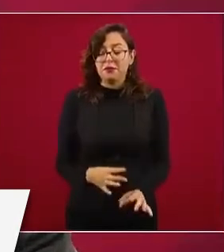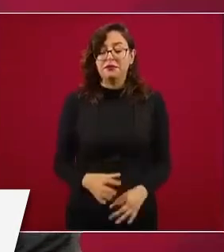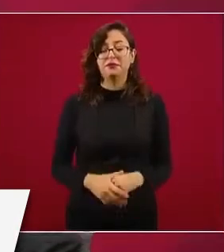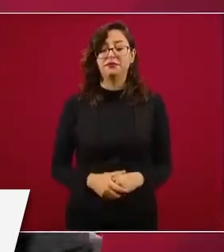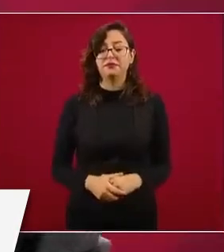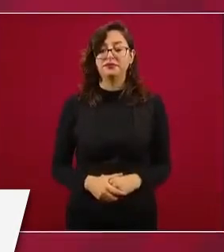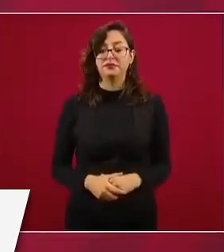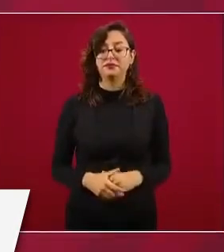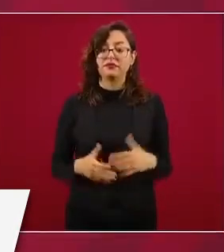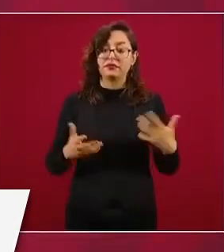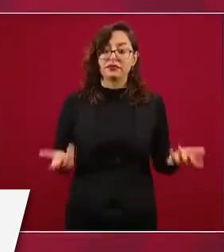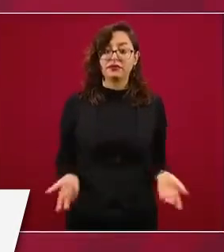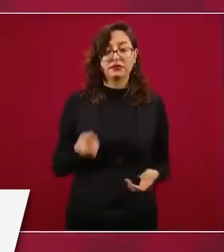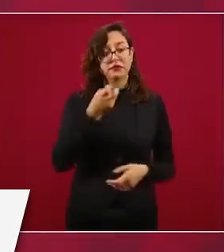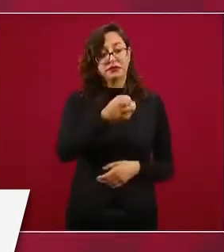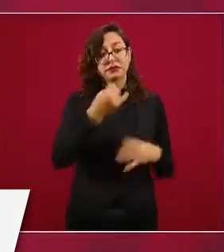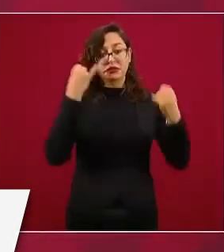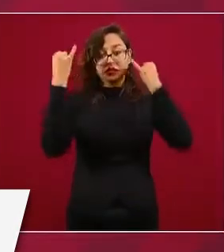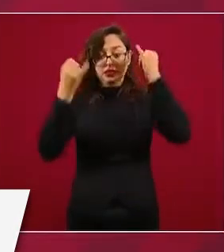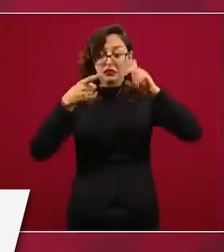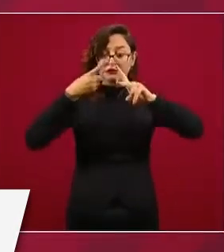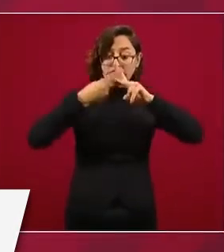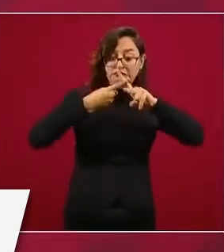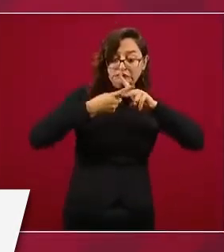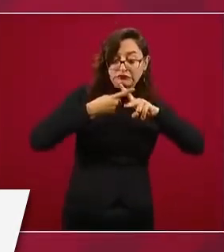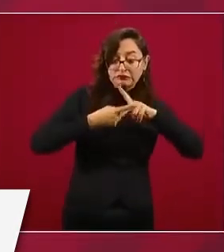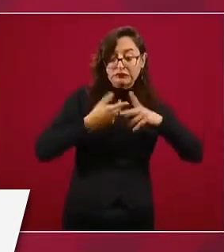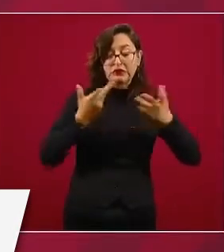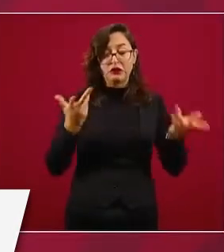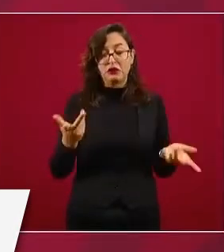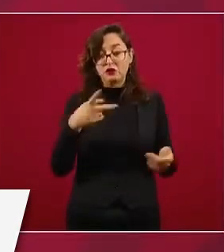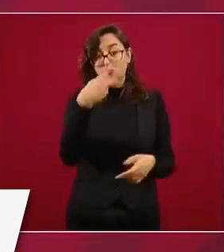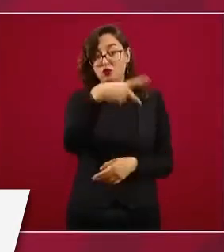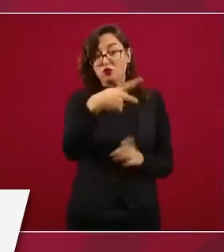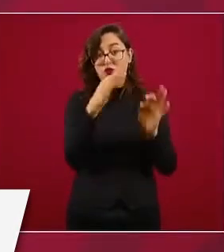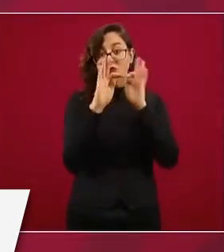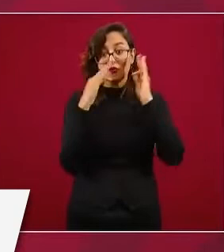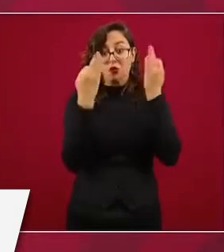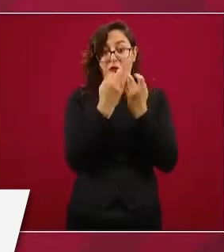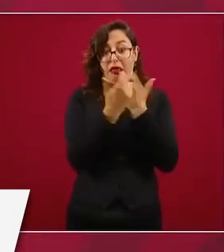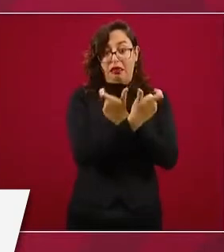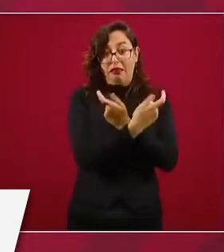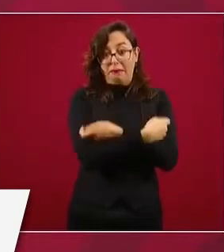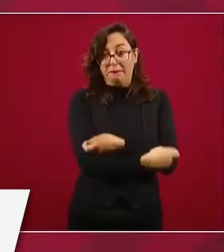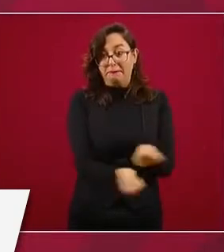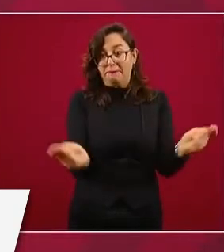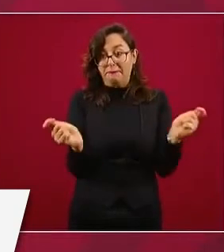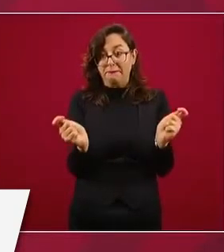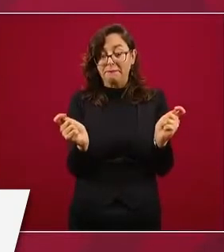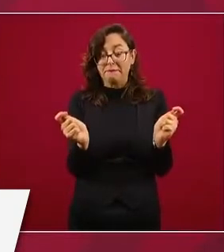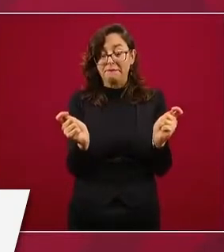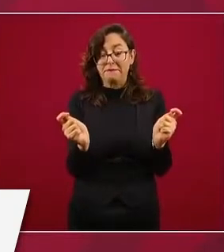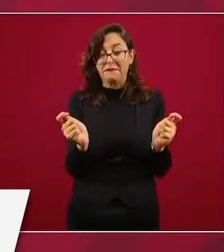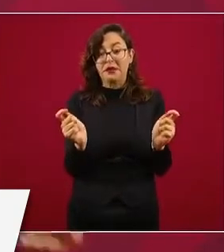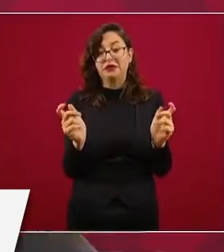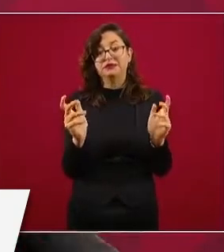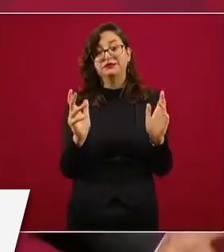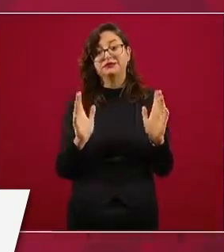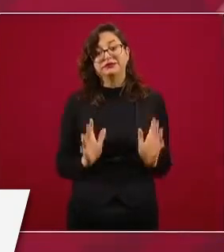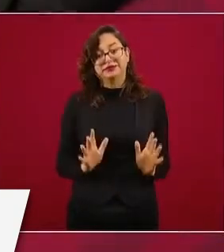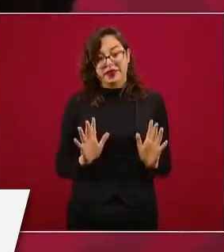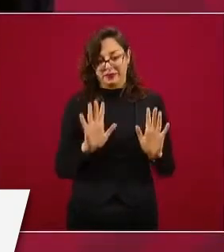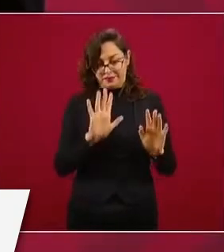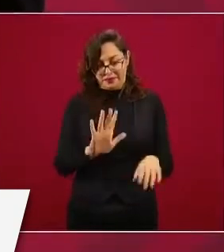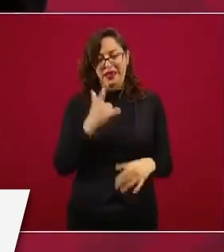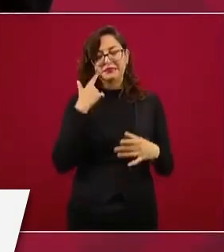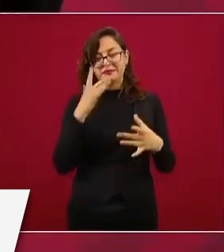Además, esas fórmulas de distribución del dinero, el gobierno federal